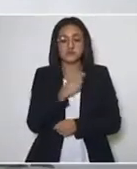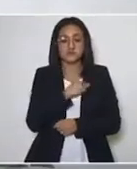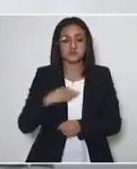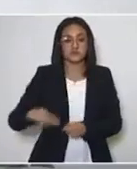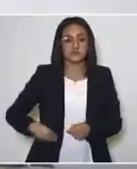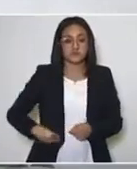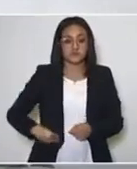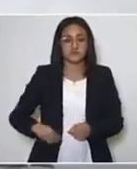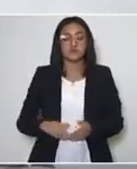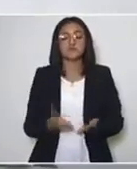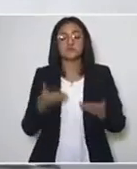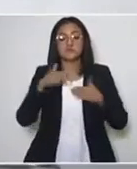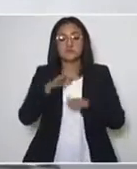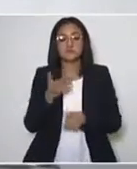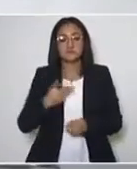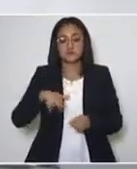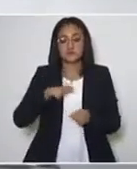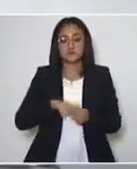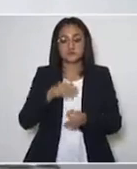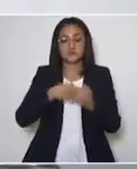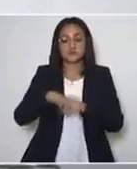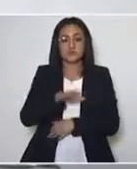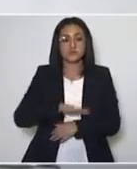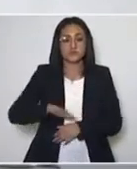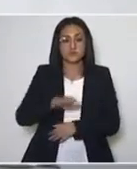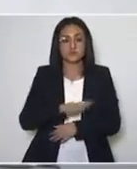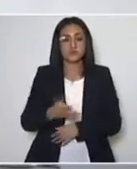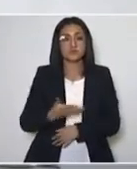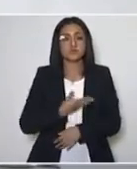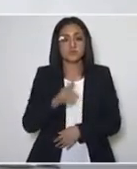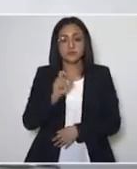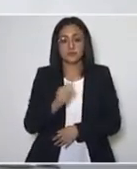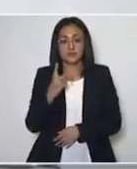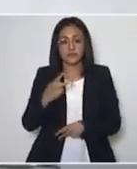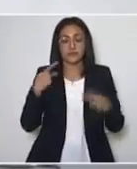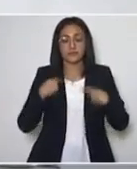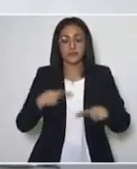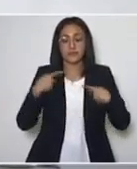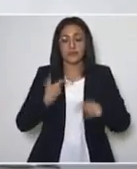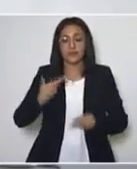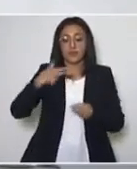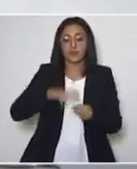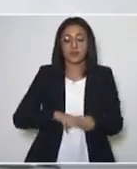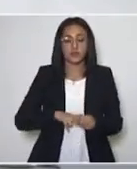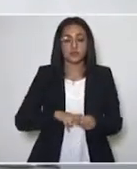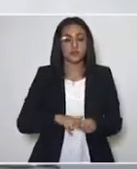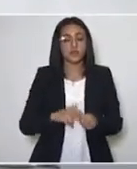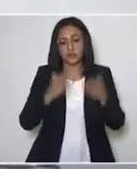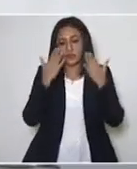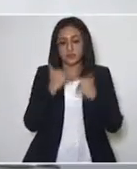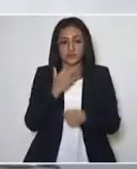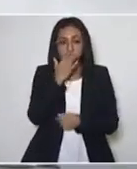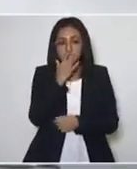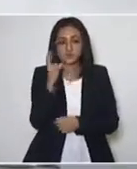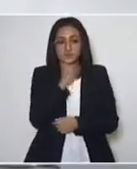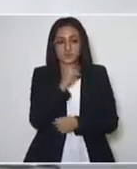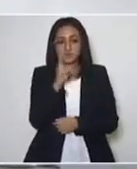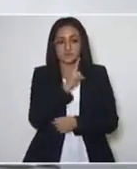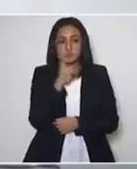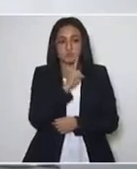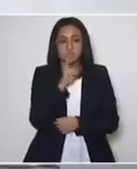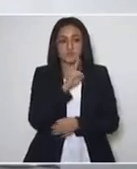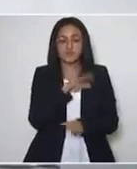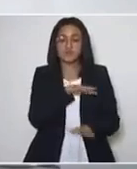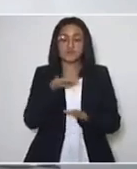municipios. En lo que respecta a la hospitalización en todo el sector, 22 pacientes hospitalizados, no hay pacientes intubados. En lo